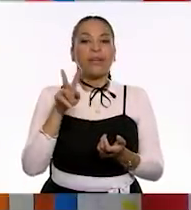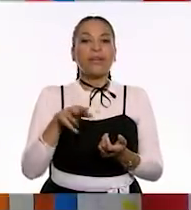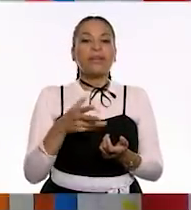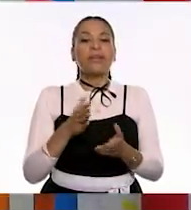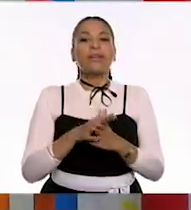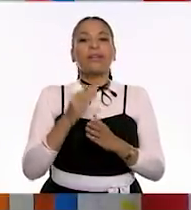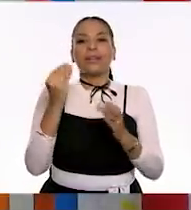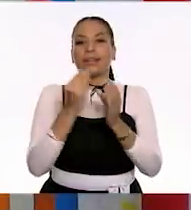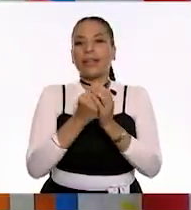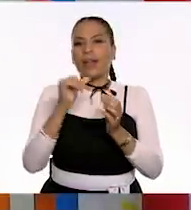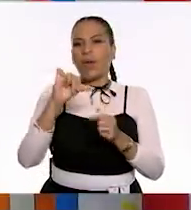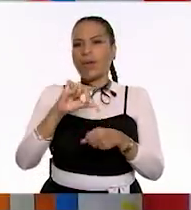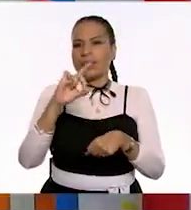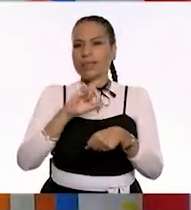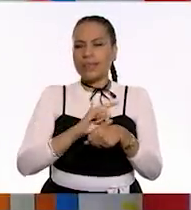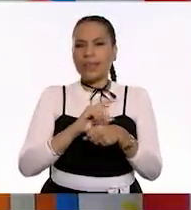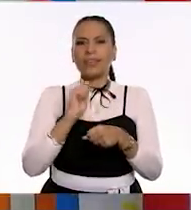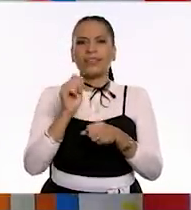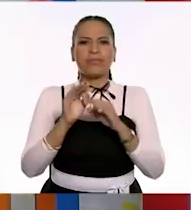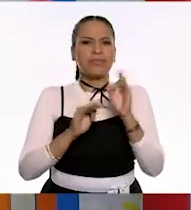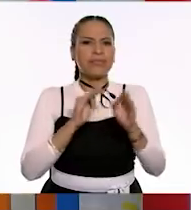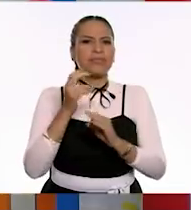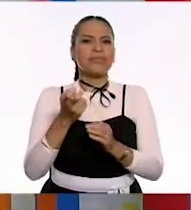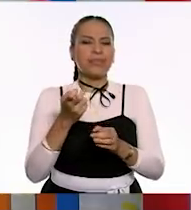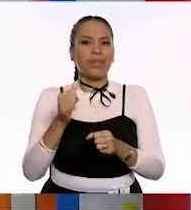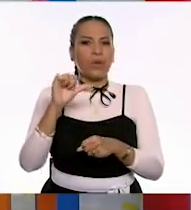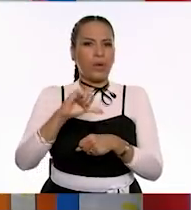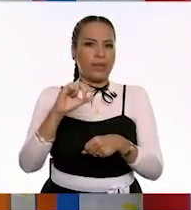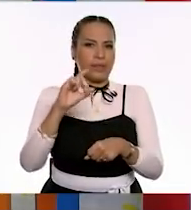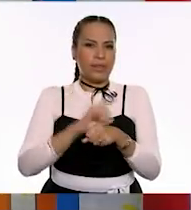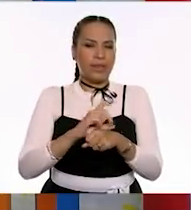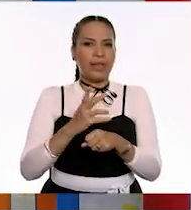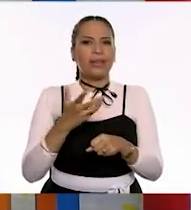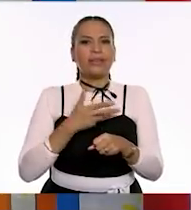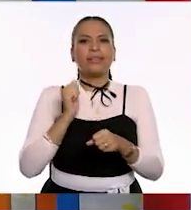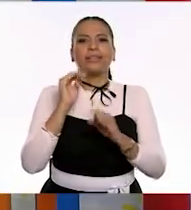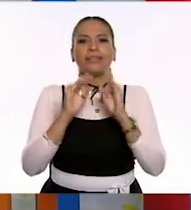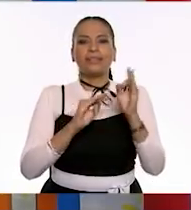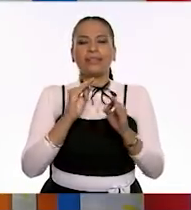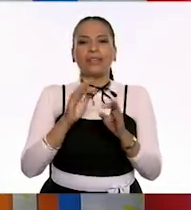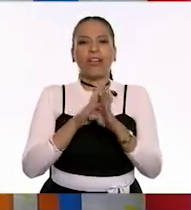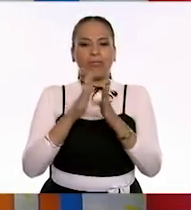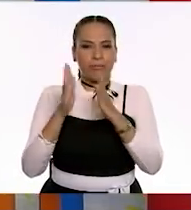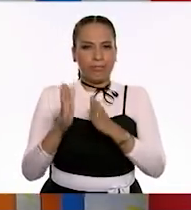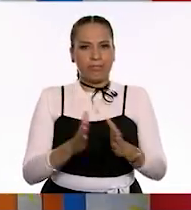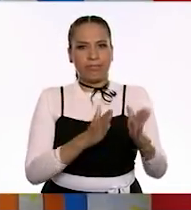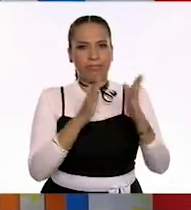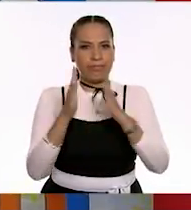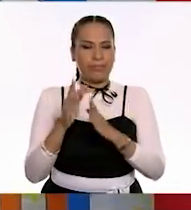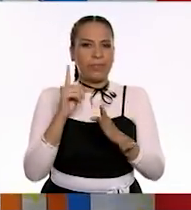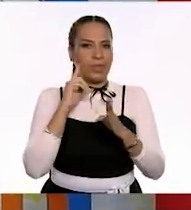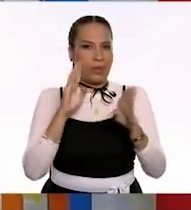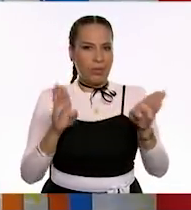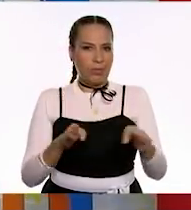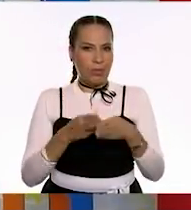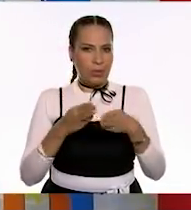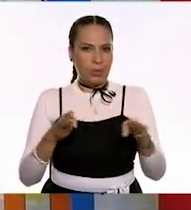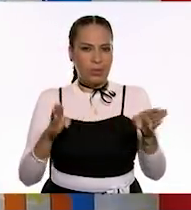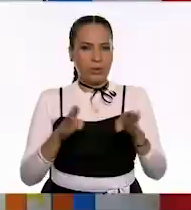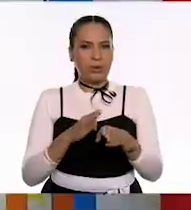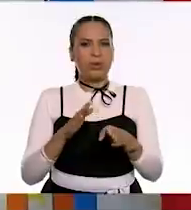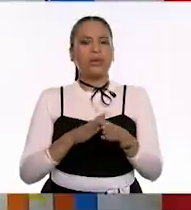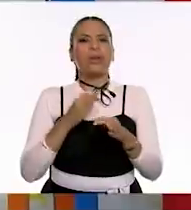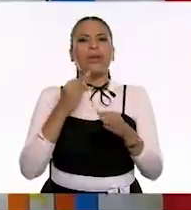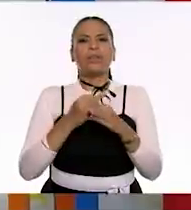bueno, en la clase del día de hoy se va a tratar de eso. El día de hoy vamos a tratar de hacer una secuencia musical, ¿no? Donde